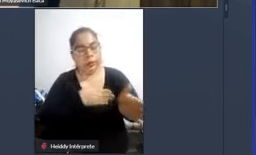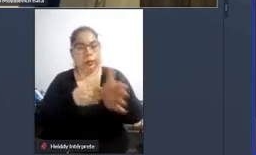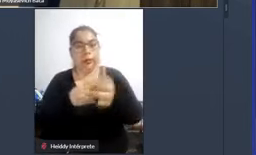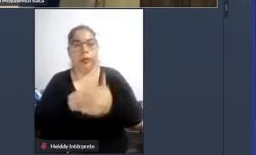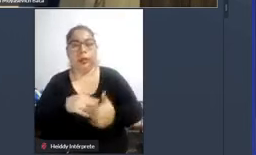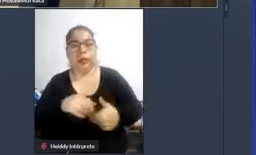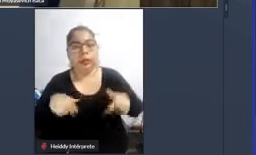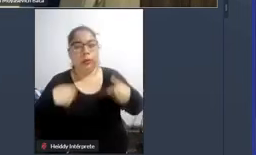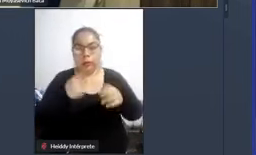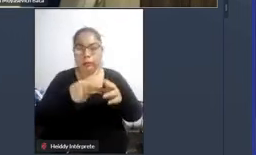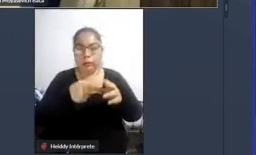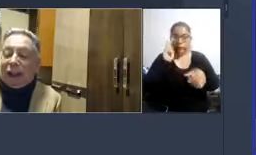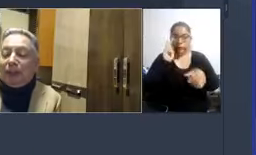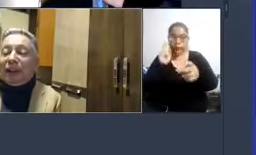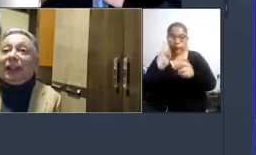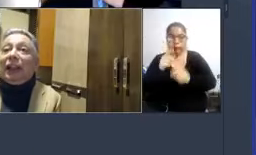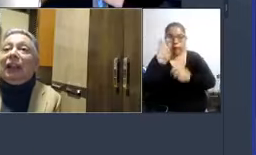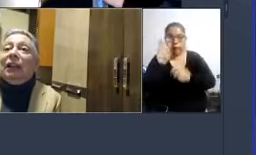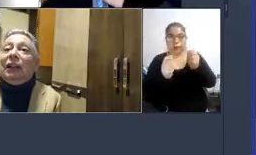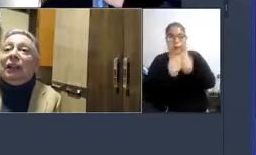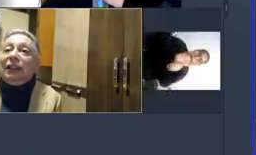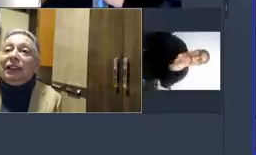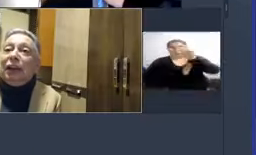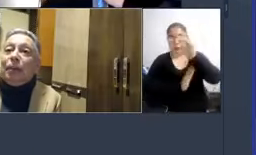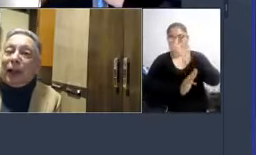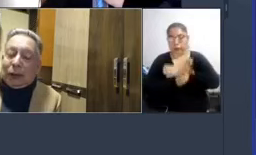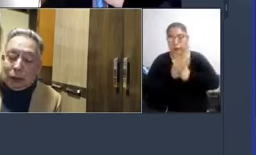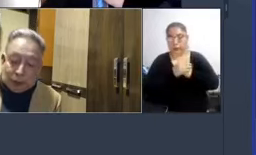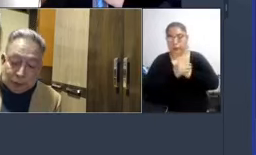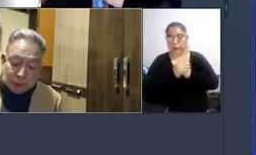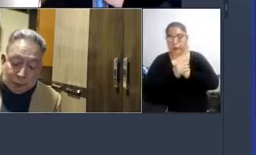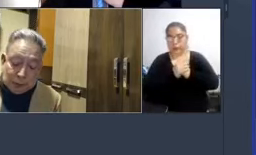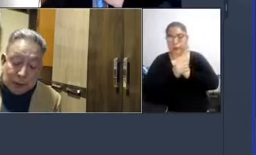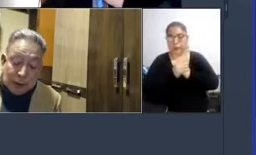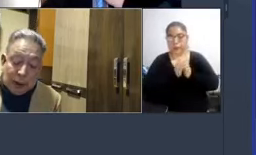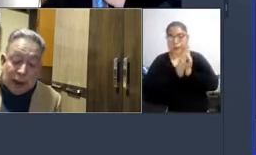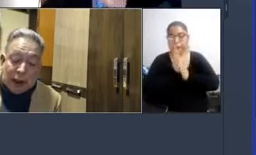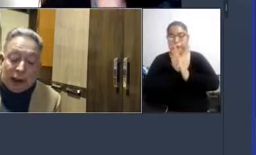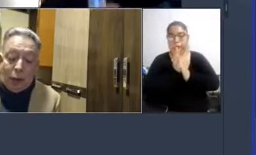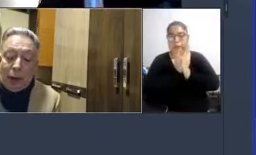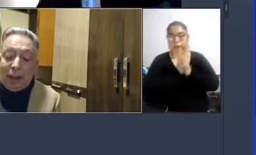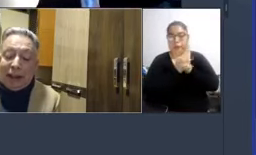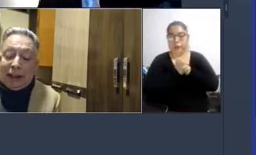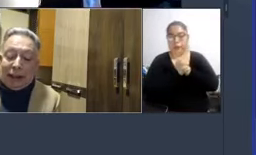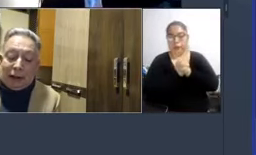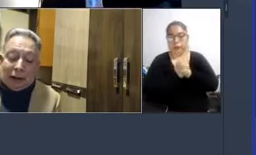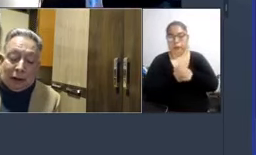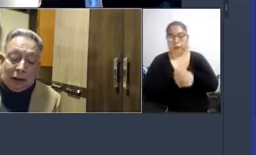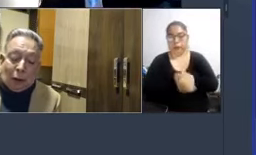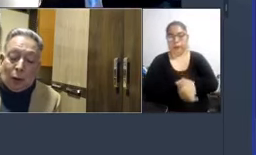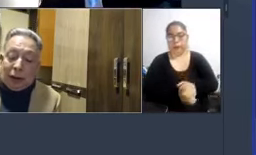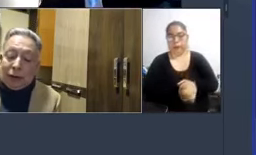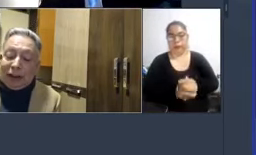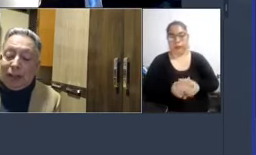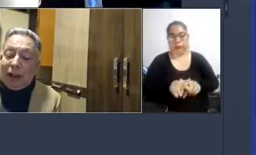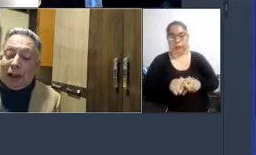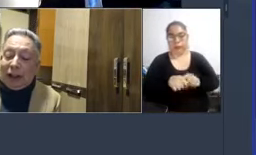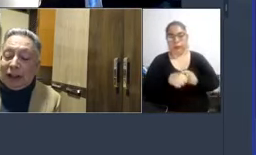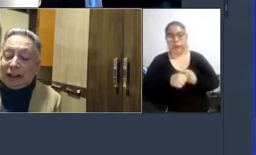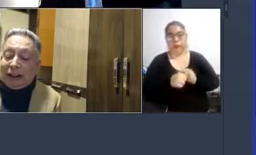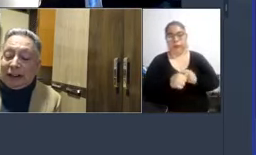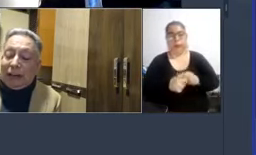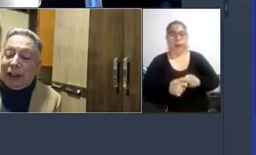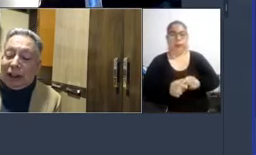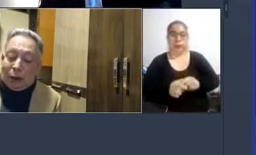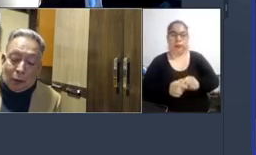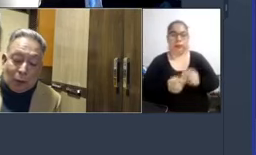exclusiva para personas con discapacidad sino para todos igualmente cuando se hable